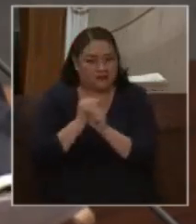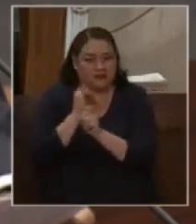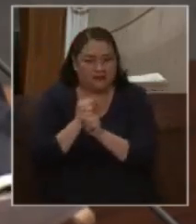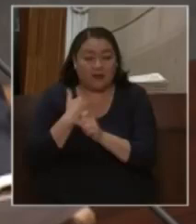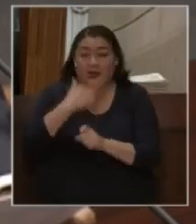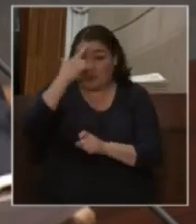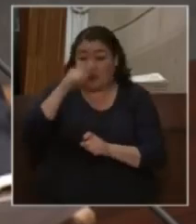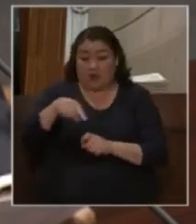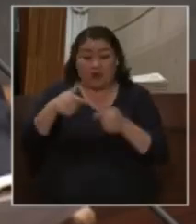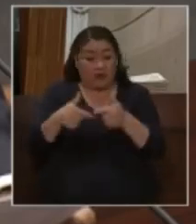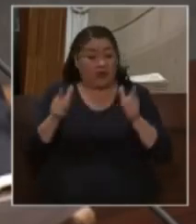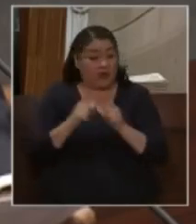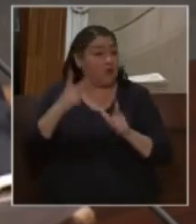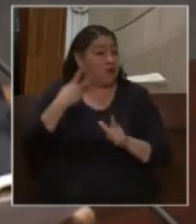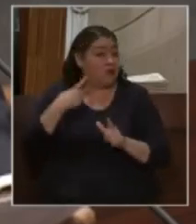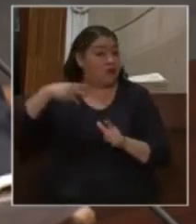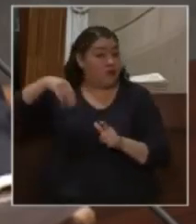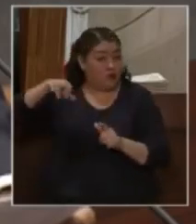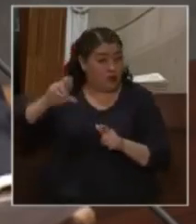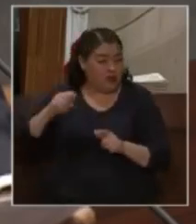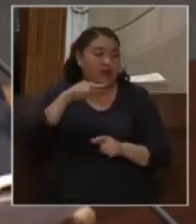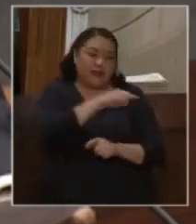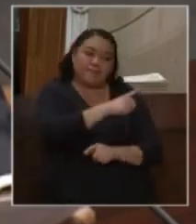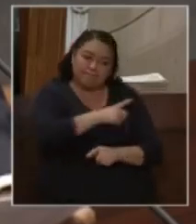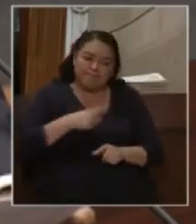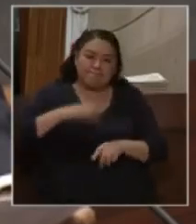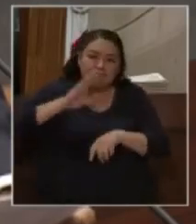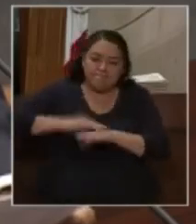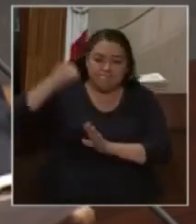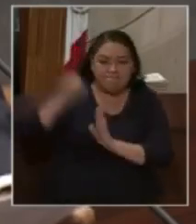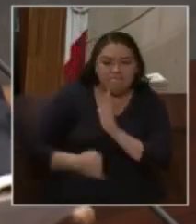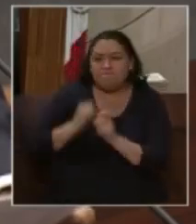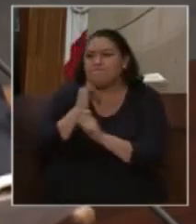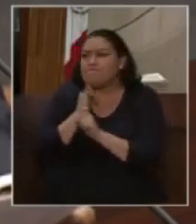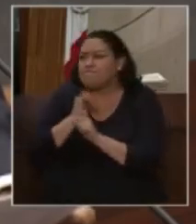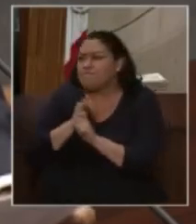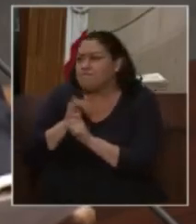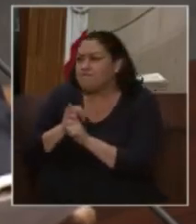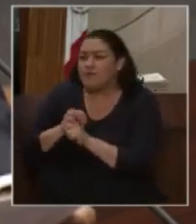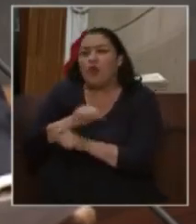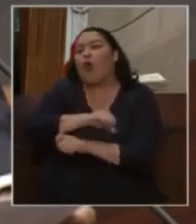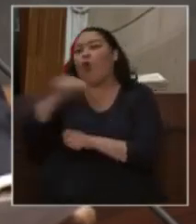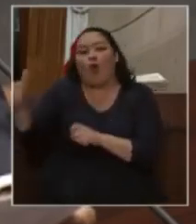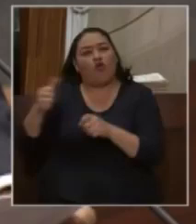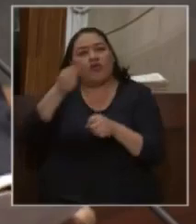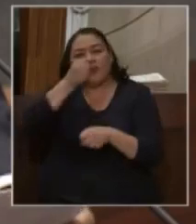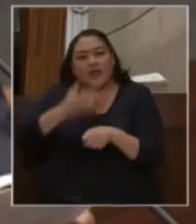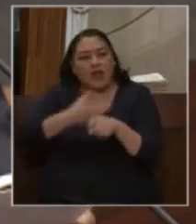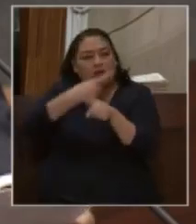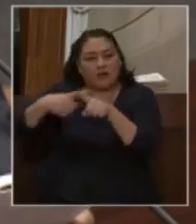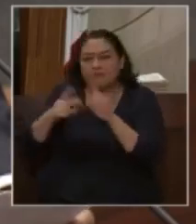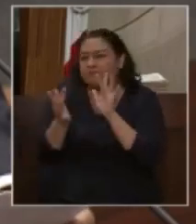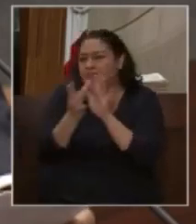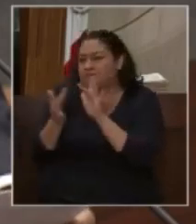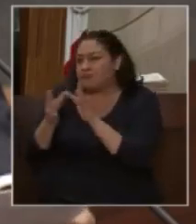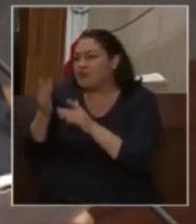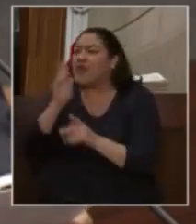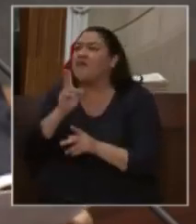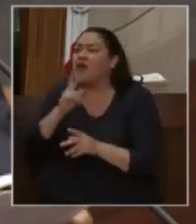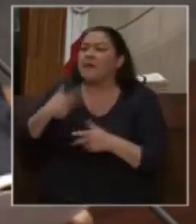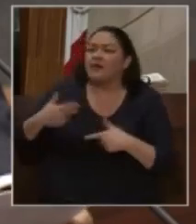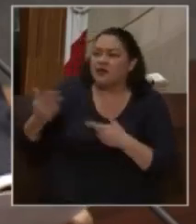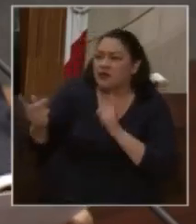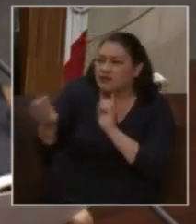con Morena, la responsable debió ser exhaustiva y agotar las líneas de investigación con las partes relacionadas al fideicomiso, otorgándoles la